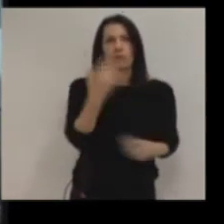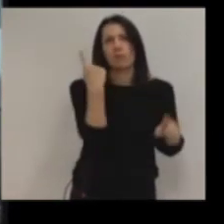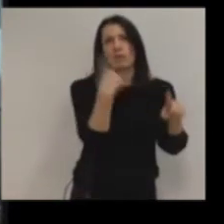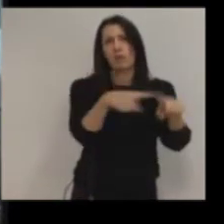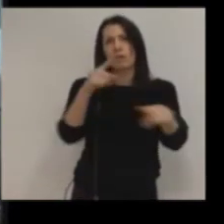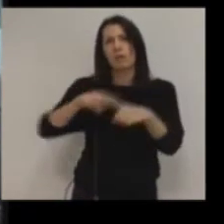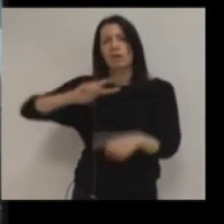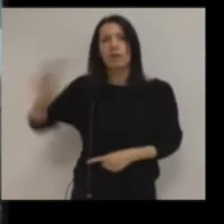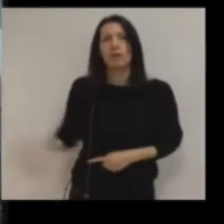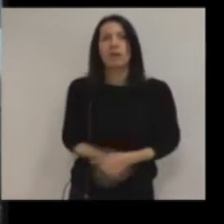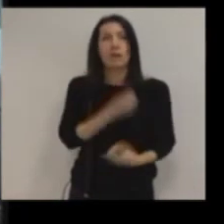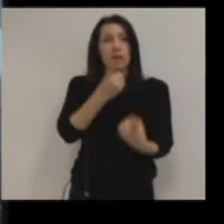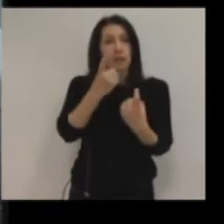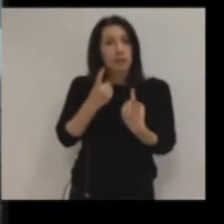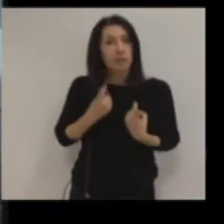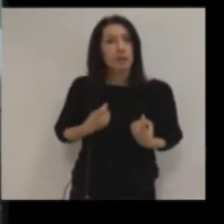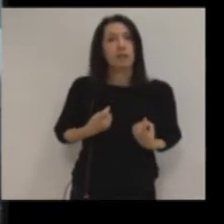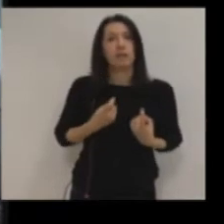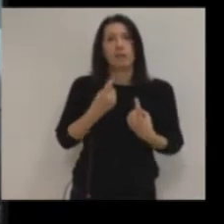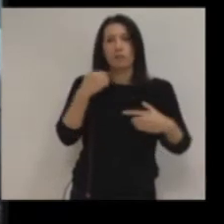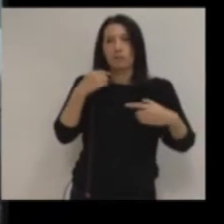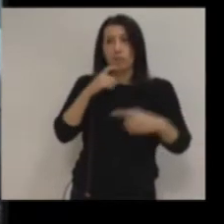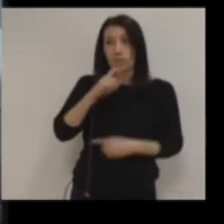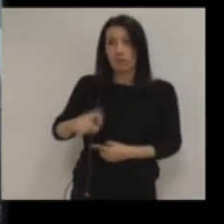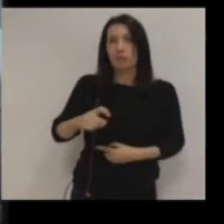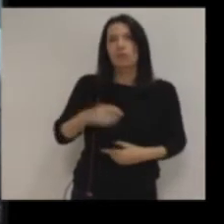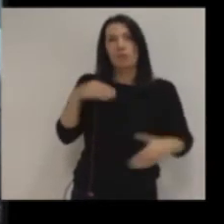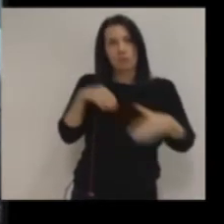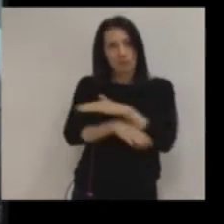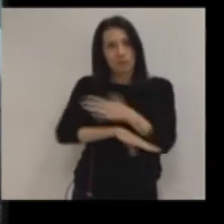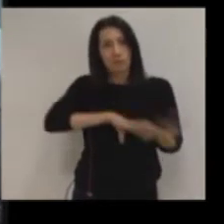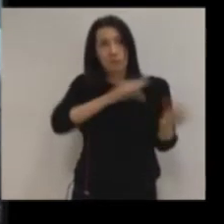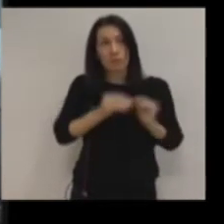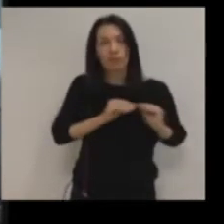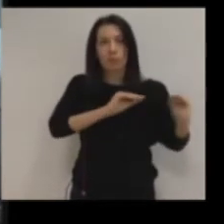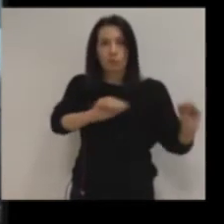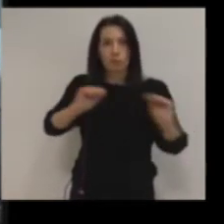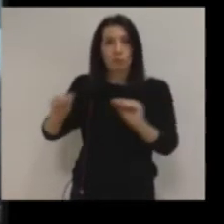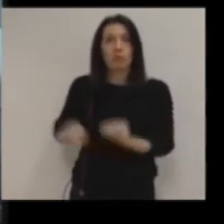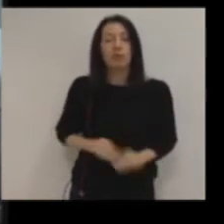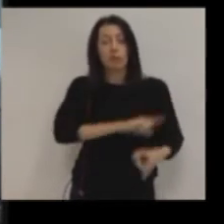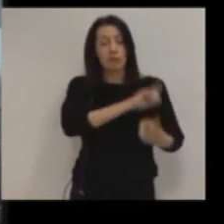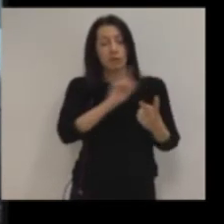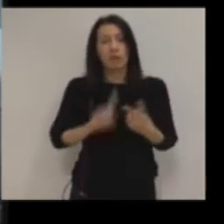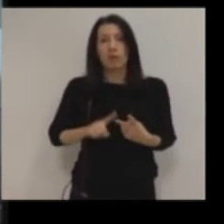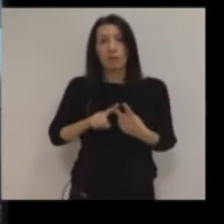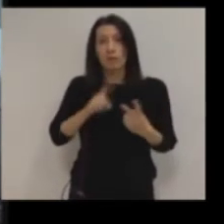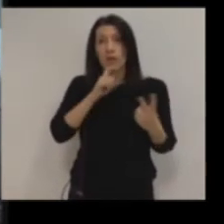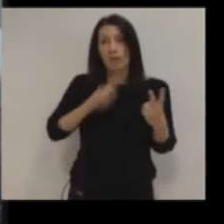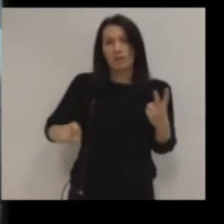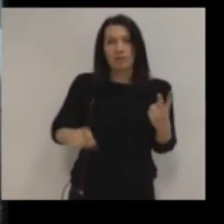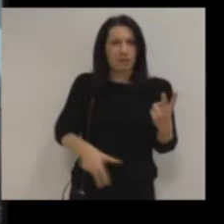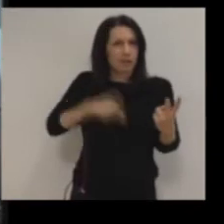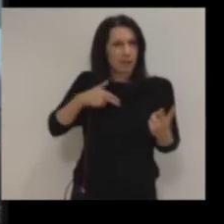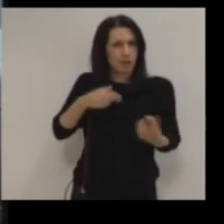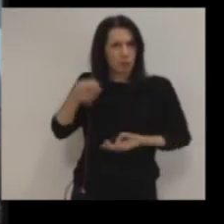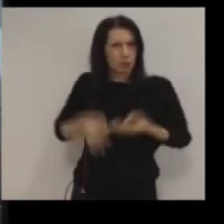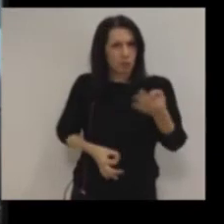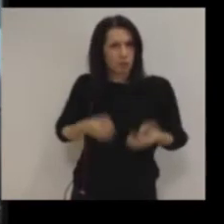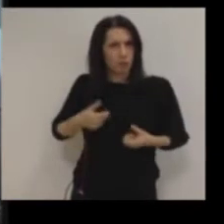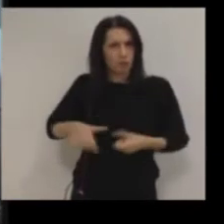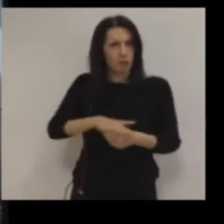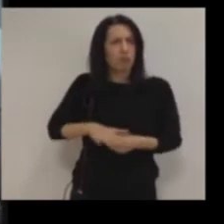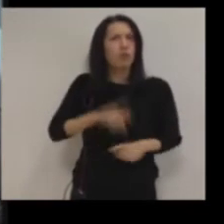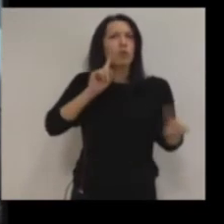que necesitan notificaciones accesibles. Luego hay otra cosa, y es que las notificaciones en la justicia en general, ya no solo